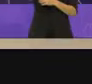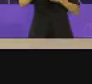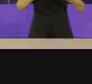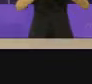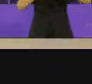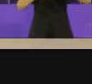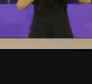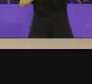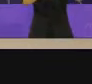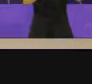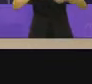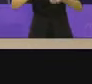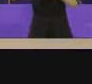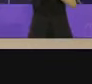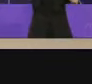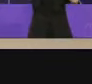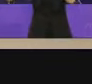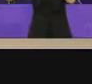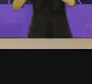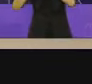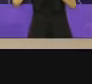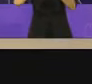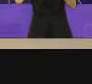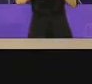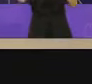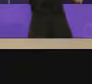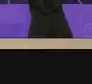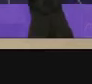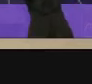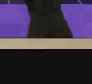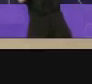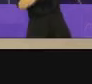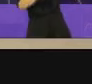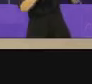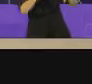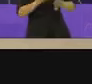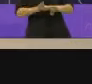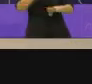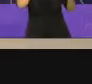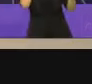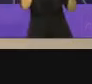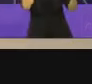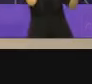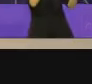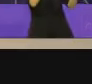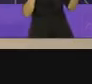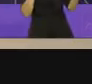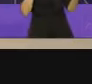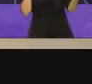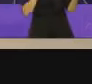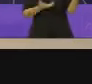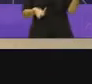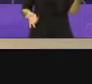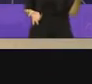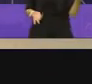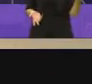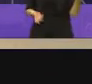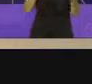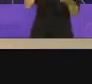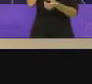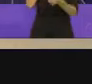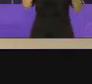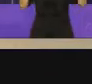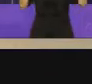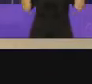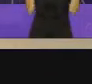semestre hubiera reprobado si proyectaba algo de esta forma? Por ello lo que necesitamos es el